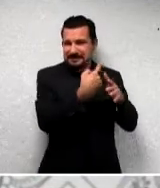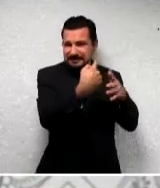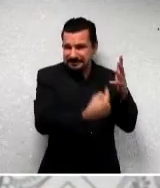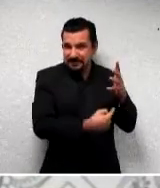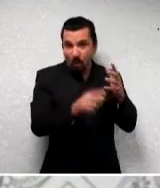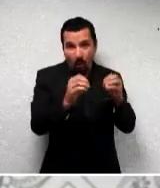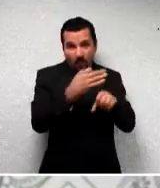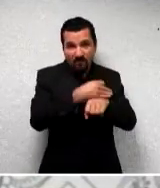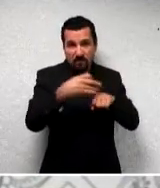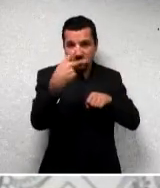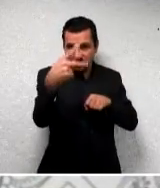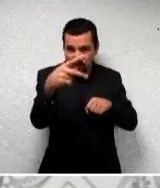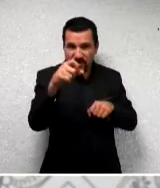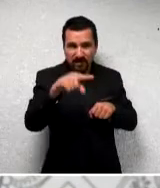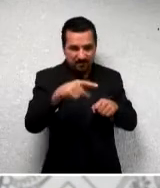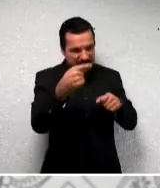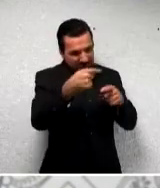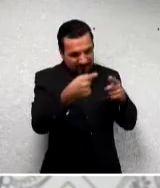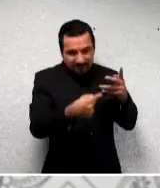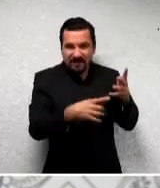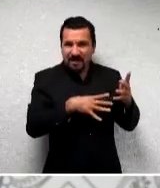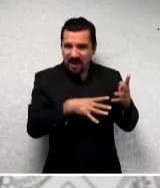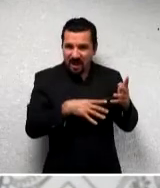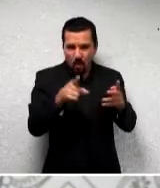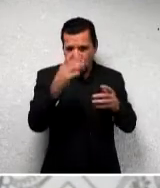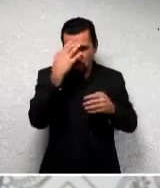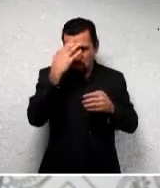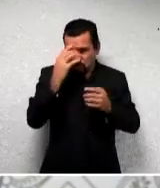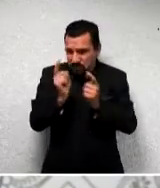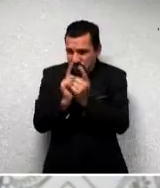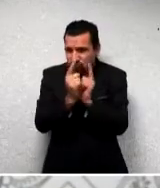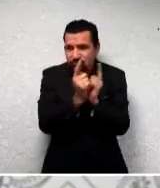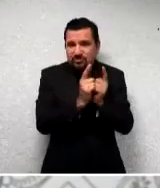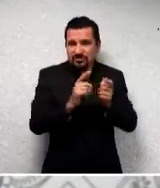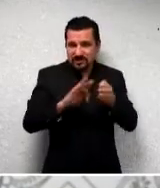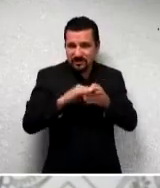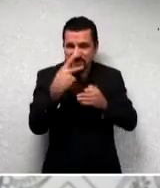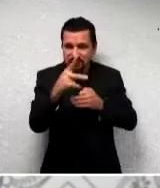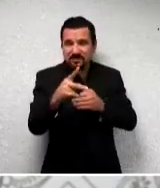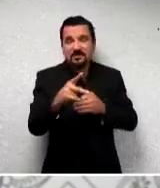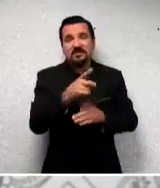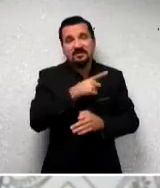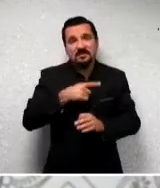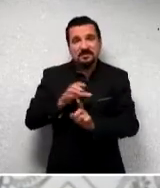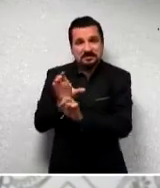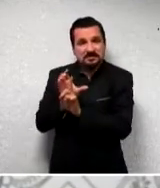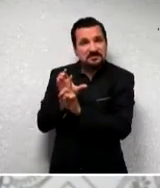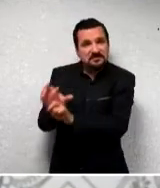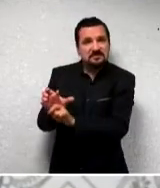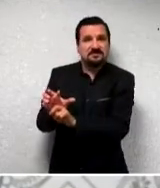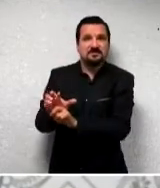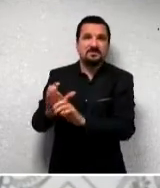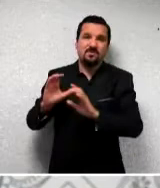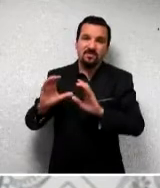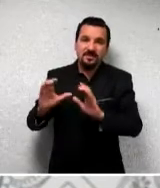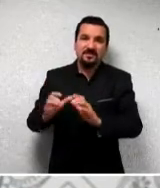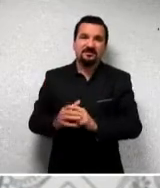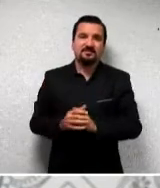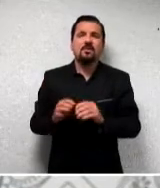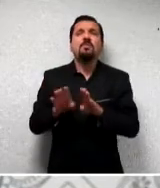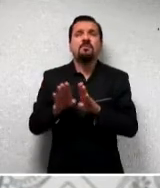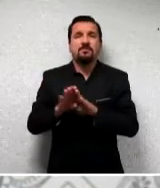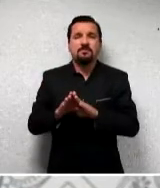familiar oa un conocido en esa condición protegerlo y como los